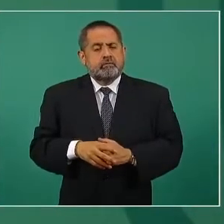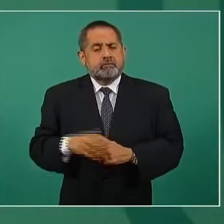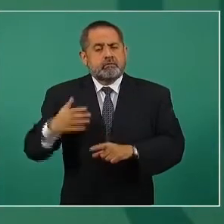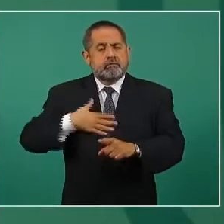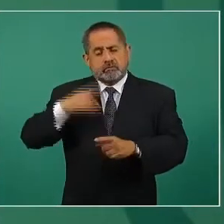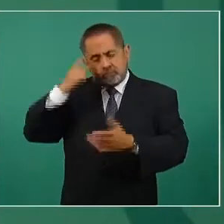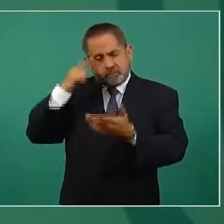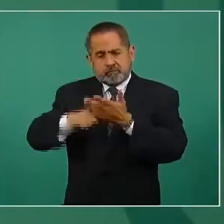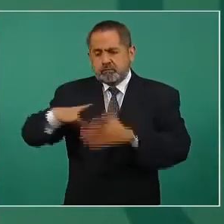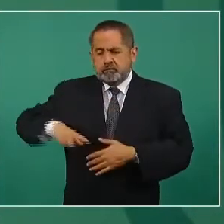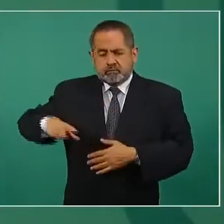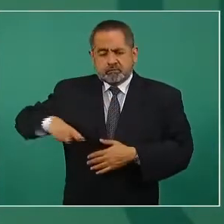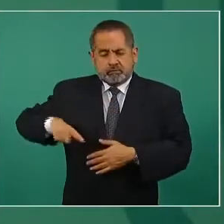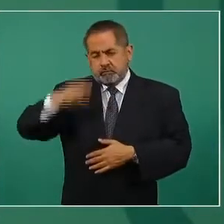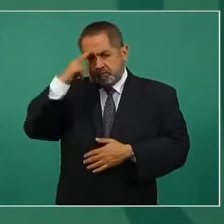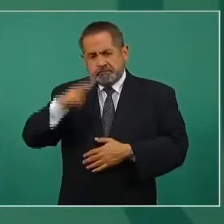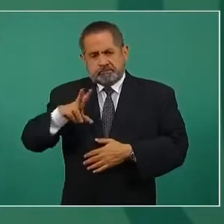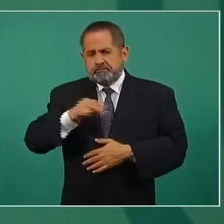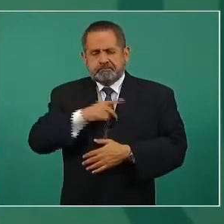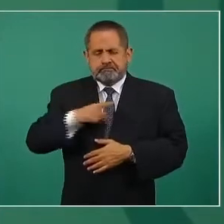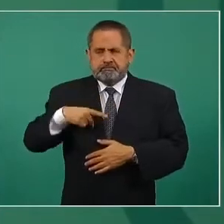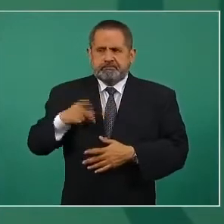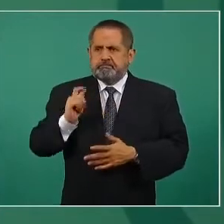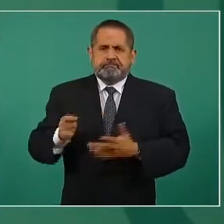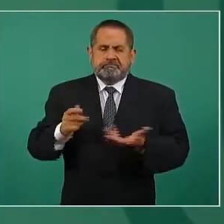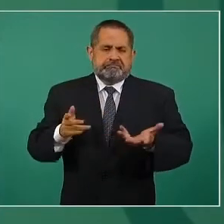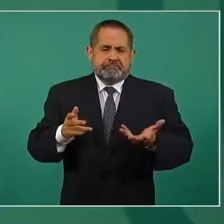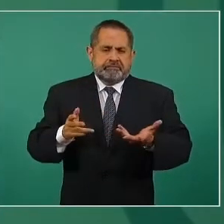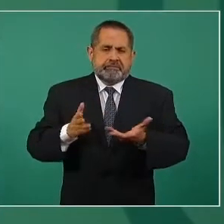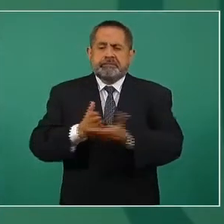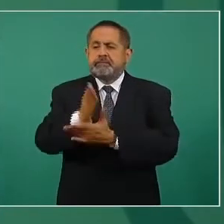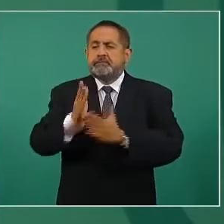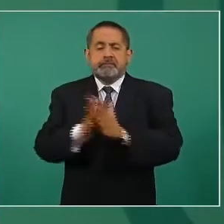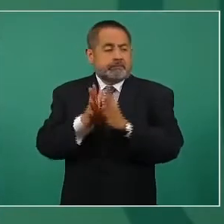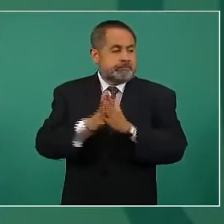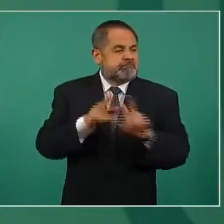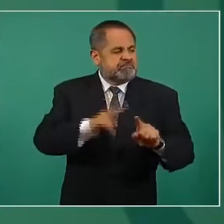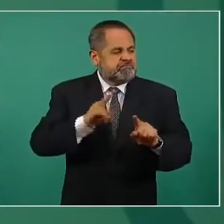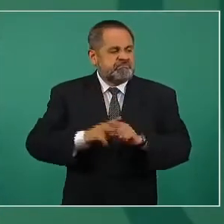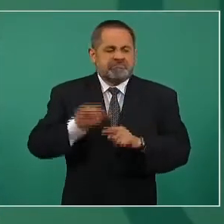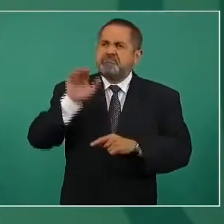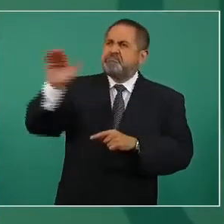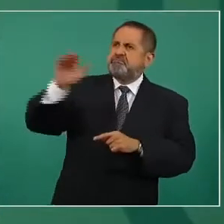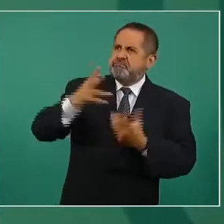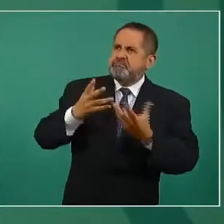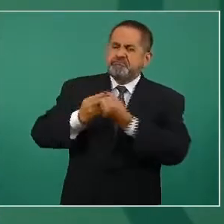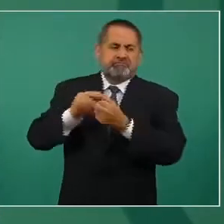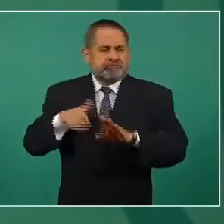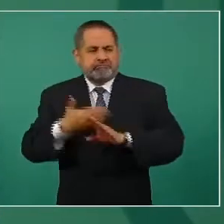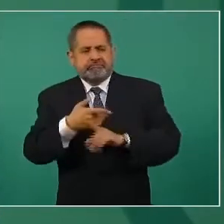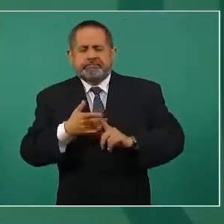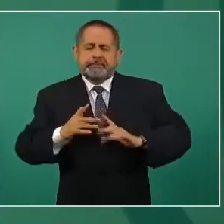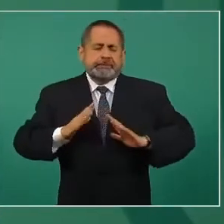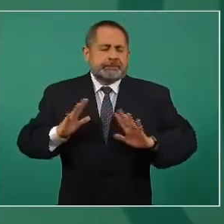no debe de participar en este